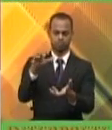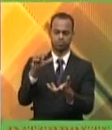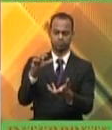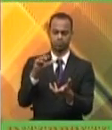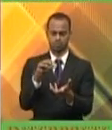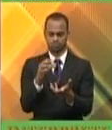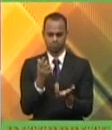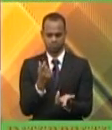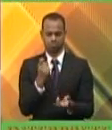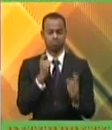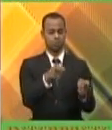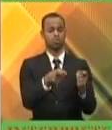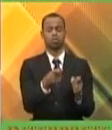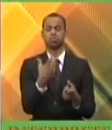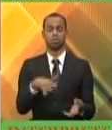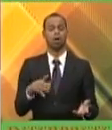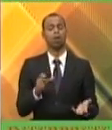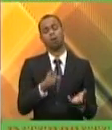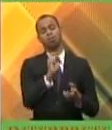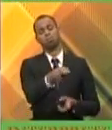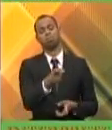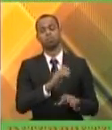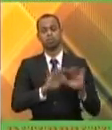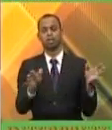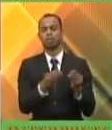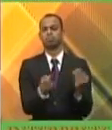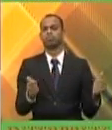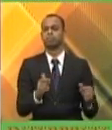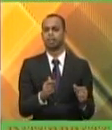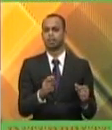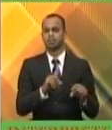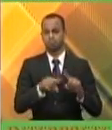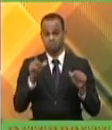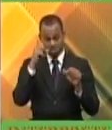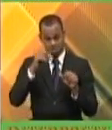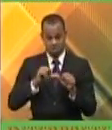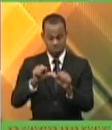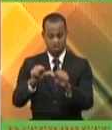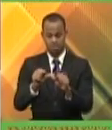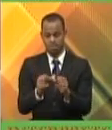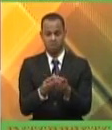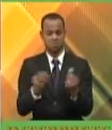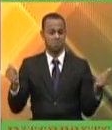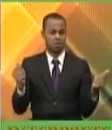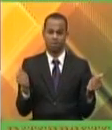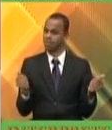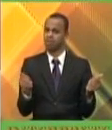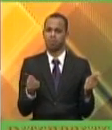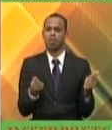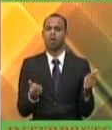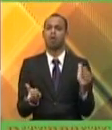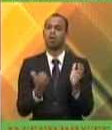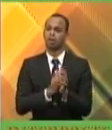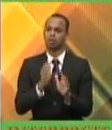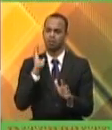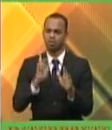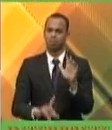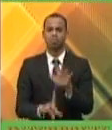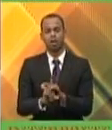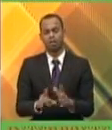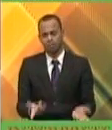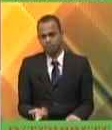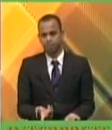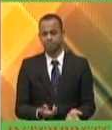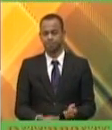en un momento determinado pero no para toda la vida tú no cambias una condición una situación específica